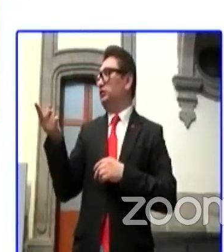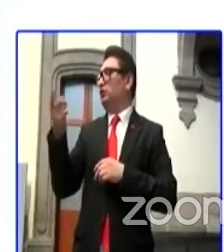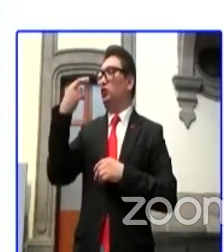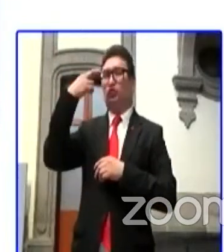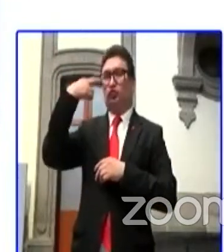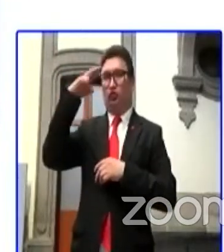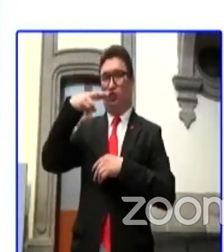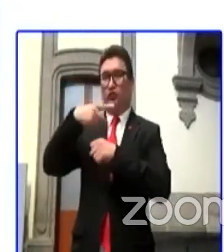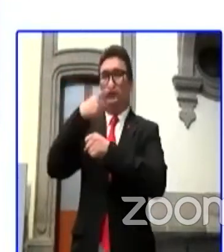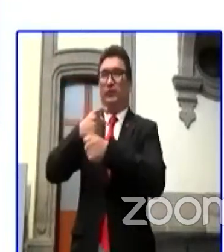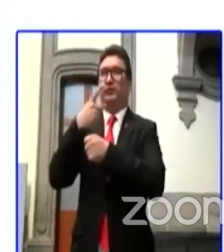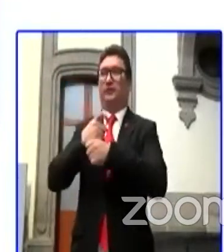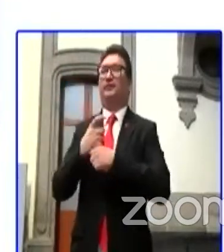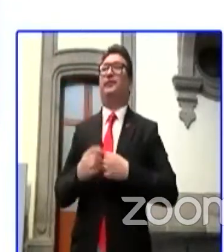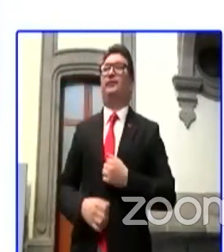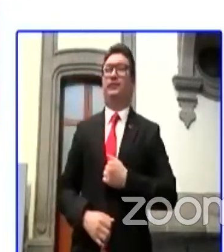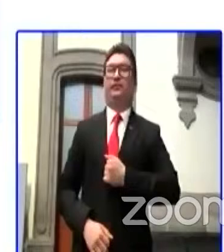primero.